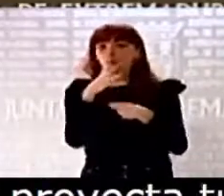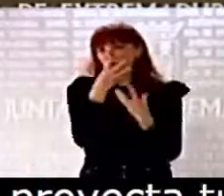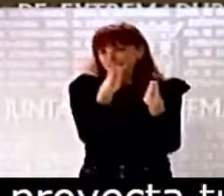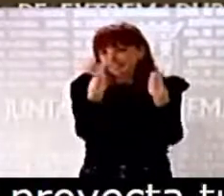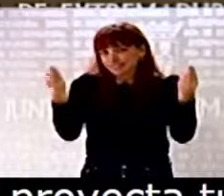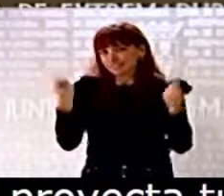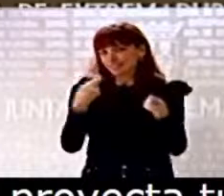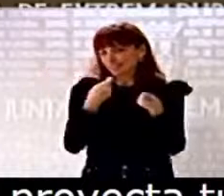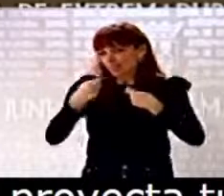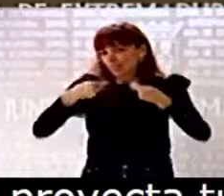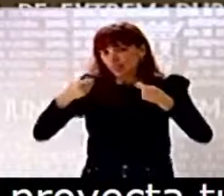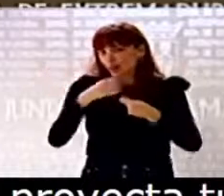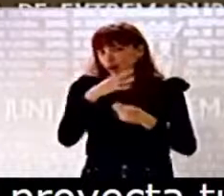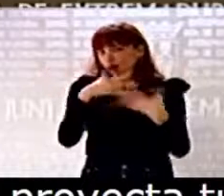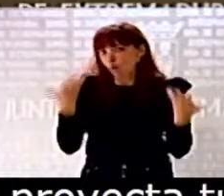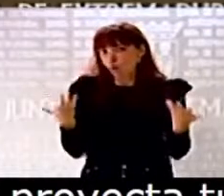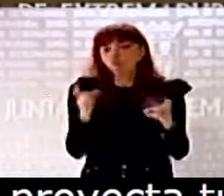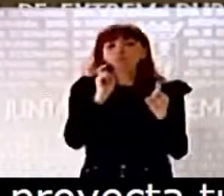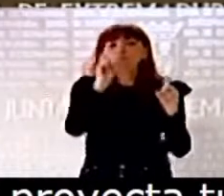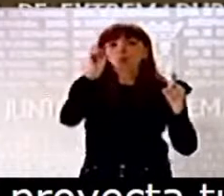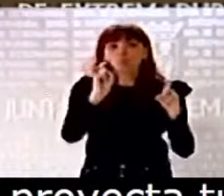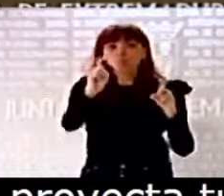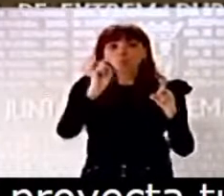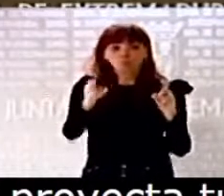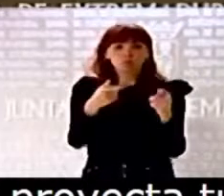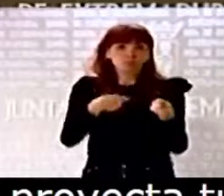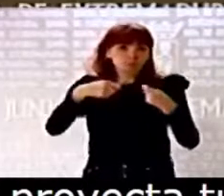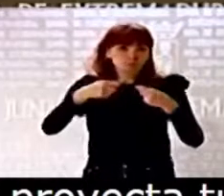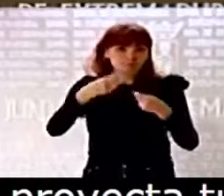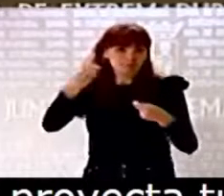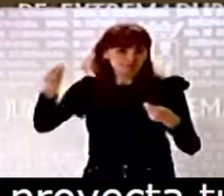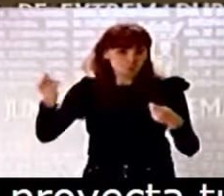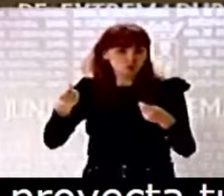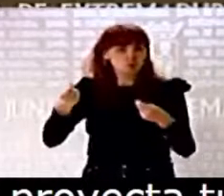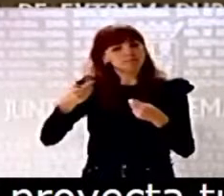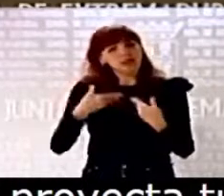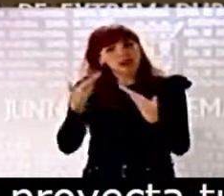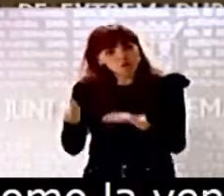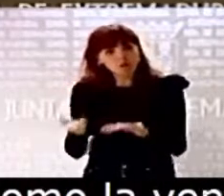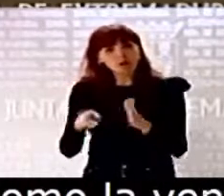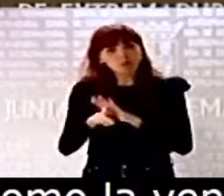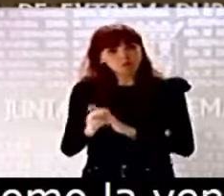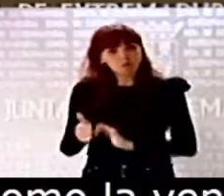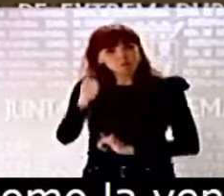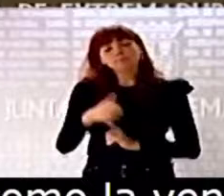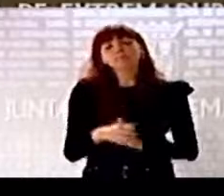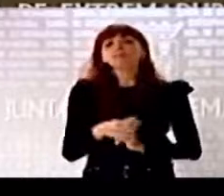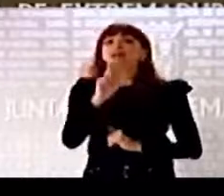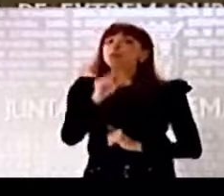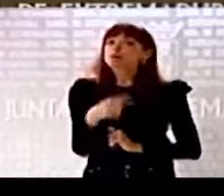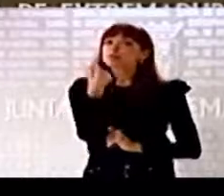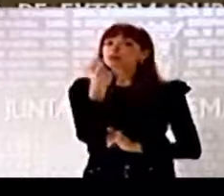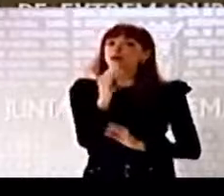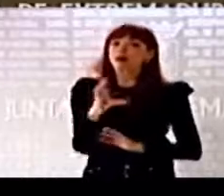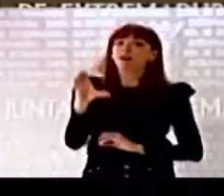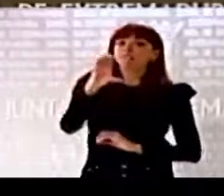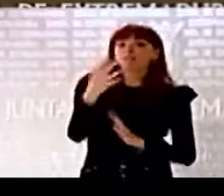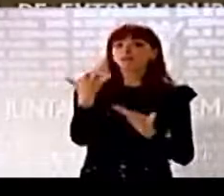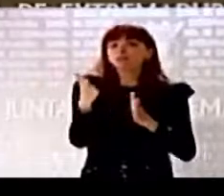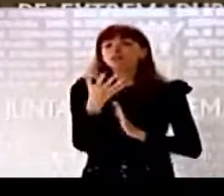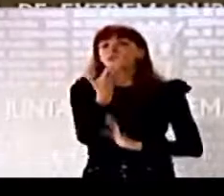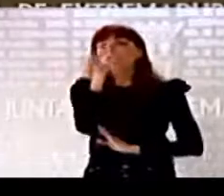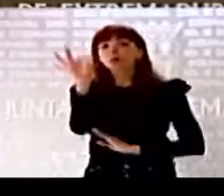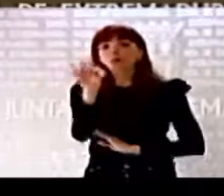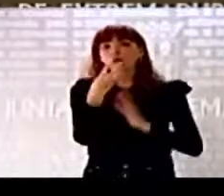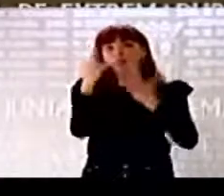competitivo como es en este momento la venta online. Aumenta la cuantía de la subvención y oscila entre el 80 y el 50%